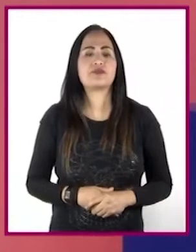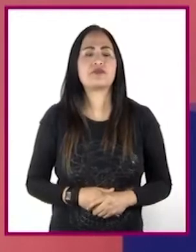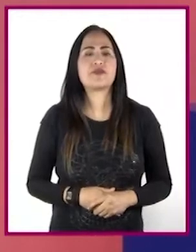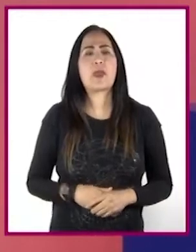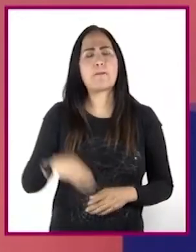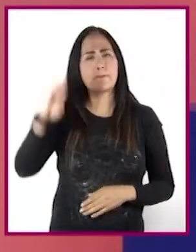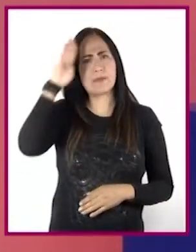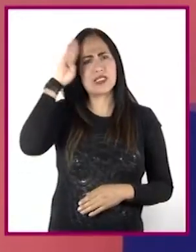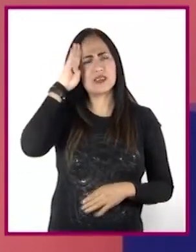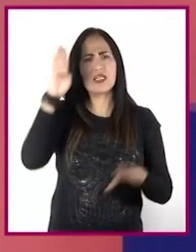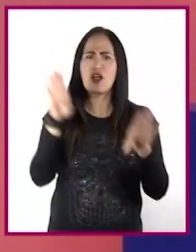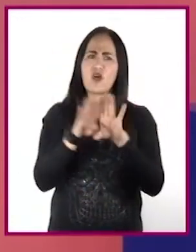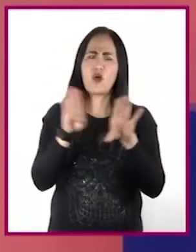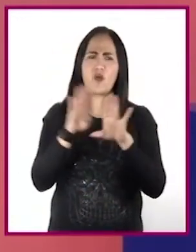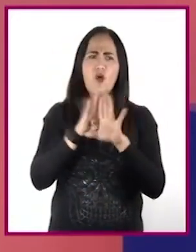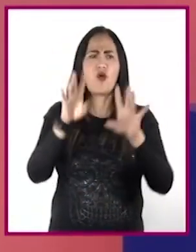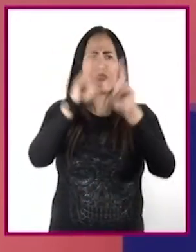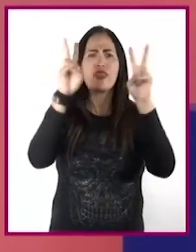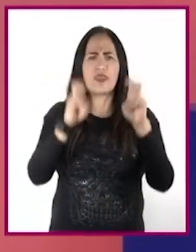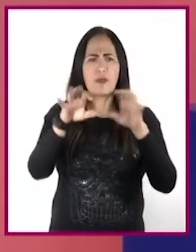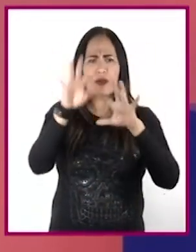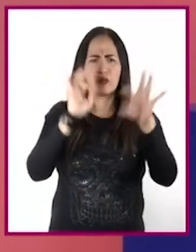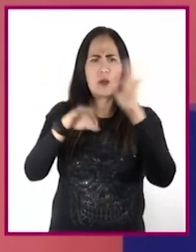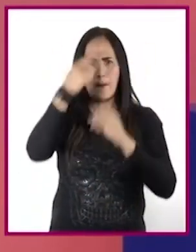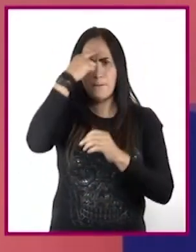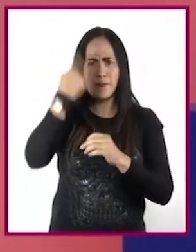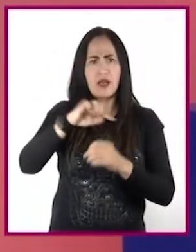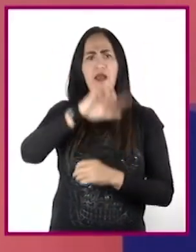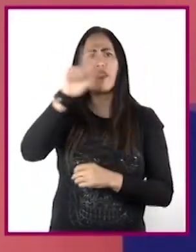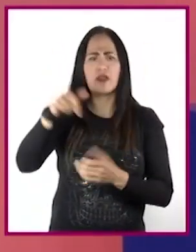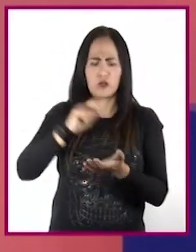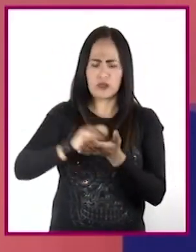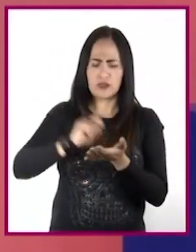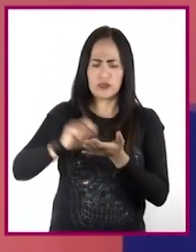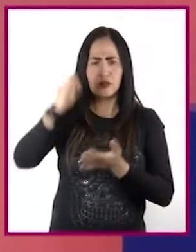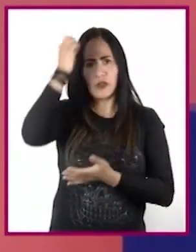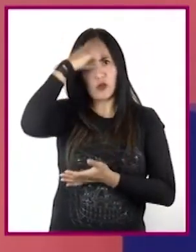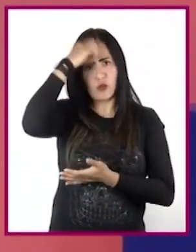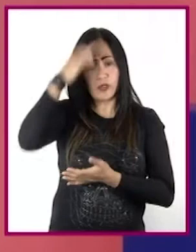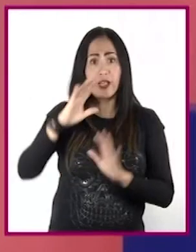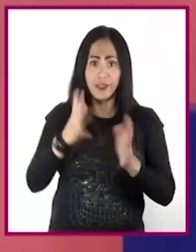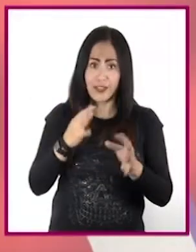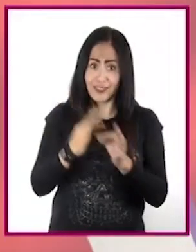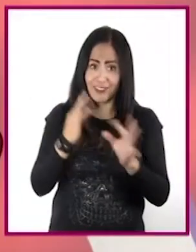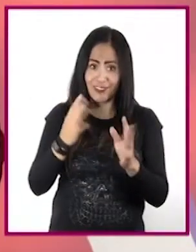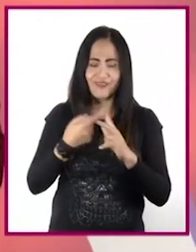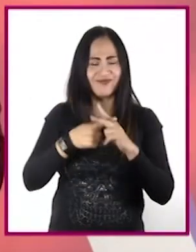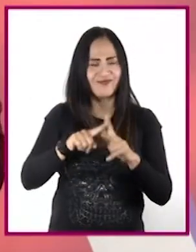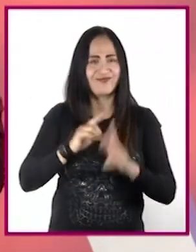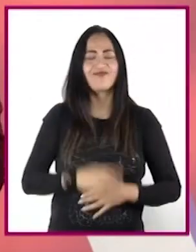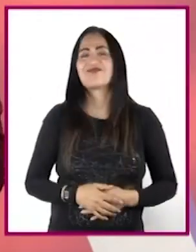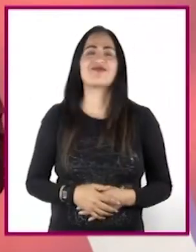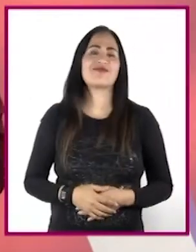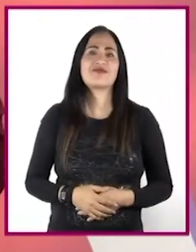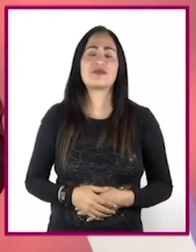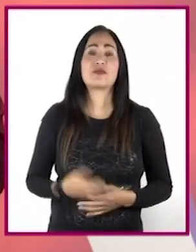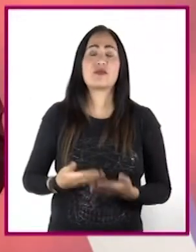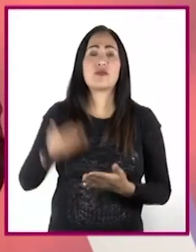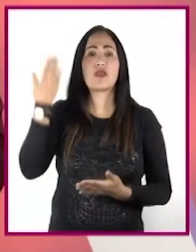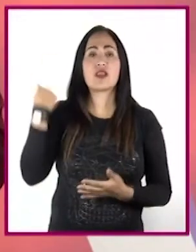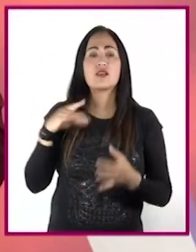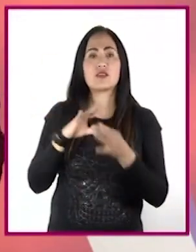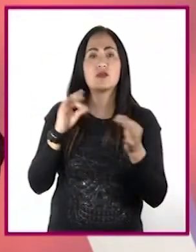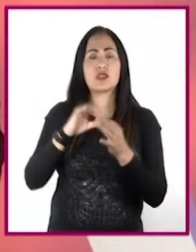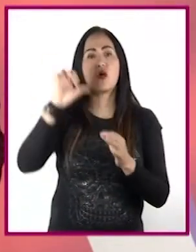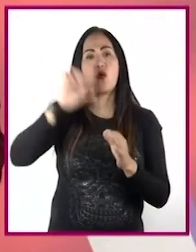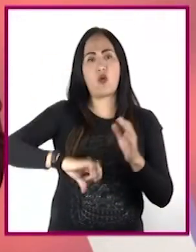cómo seleccionar temas para artículos de opinión. ¿Están listas y listos? Muy bien, iniciemos. Como mencionamos, en esta